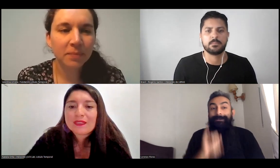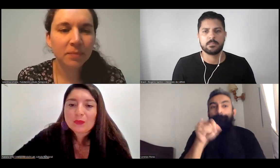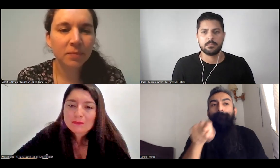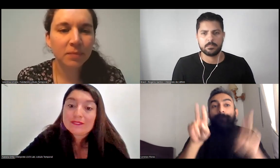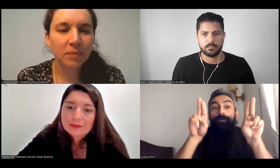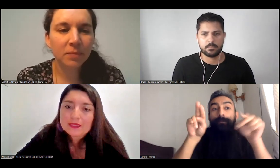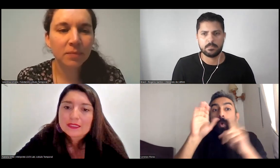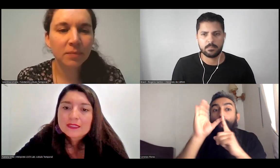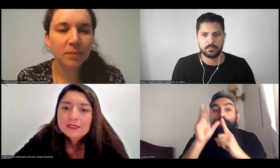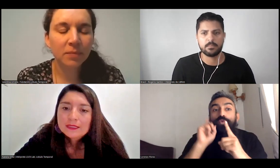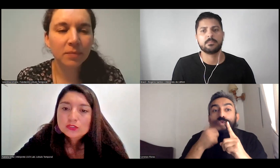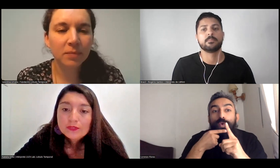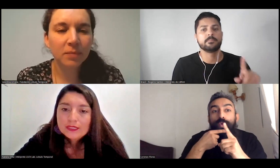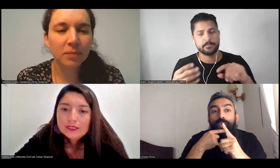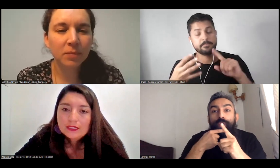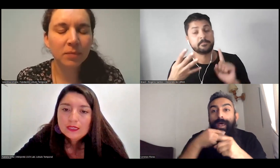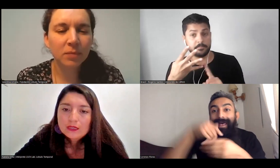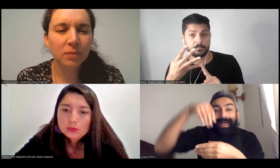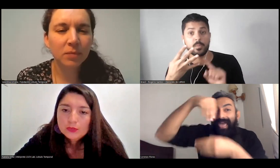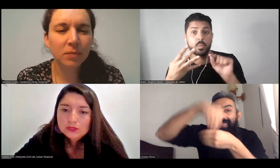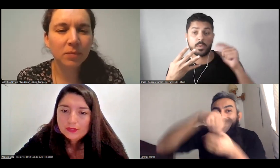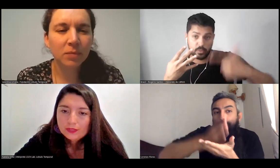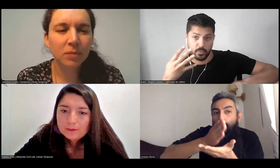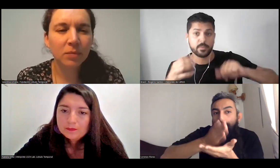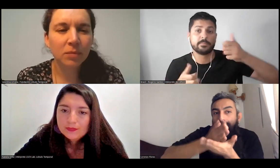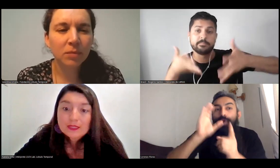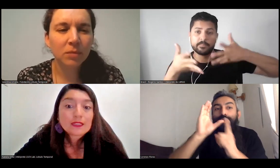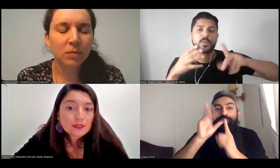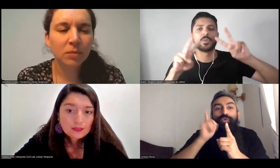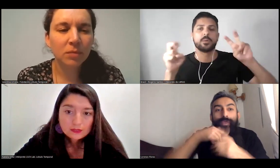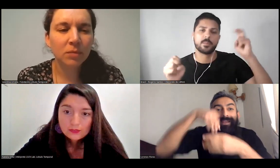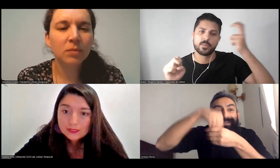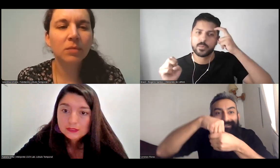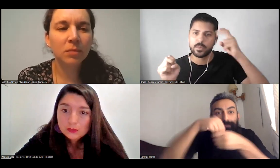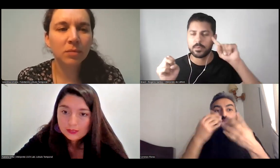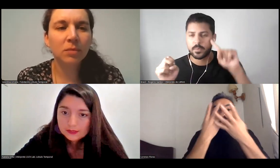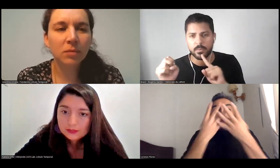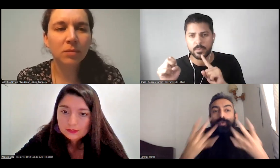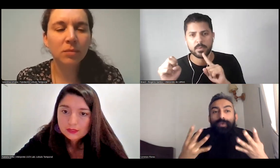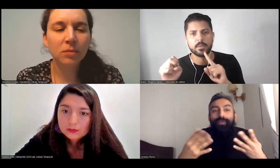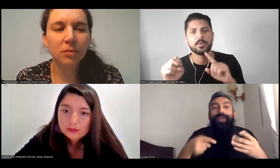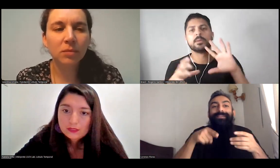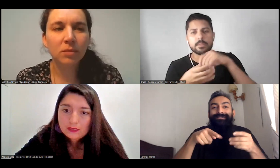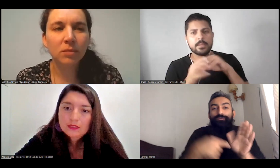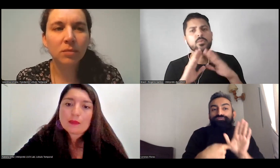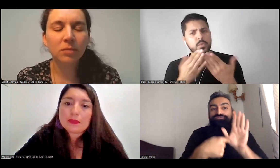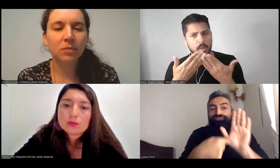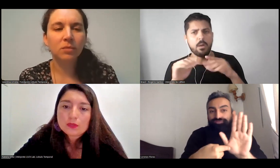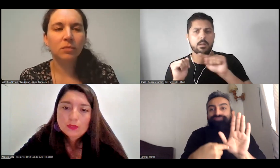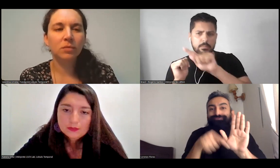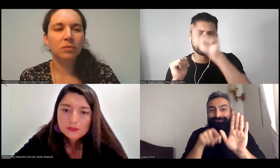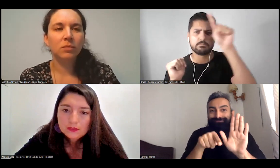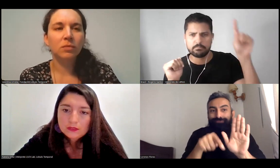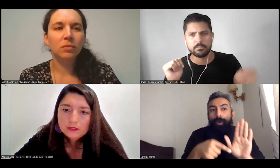Sí, la última la va a repetir. Sobre la cultura sorda, que está dentro de las escuelas, ¿cierto? En el